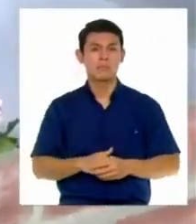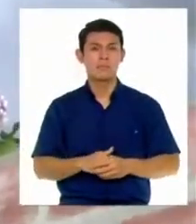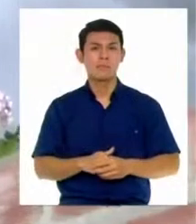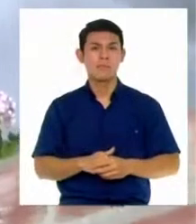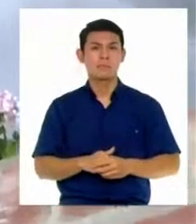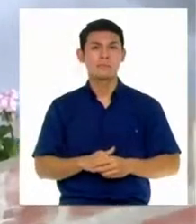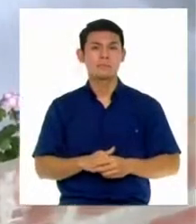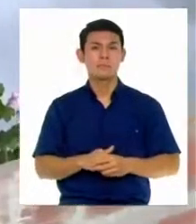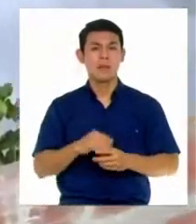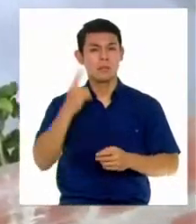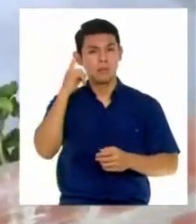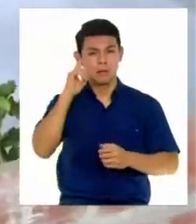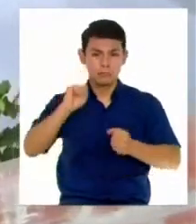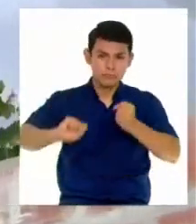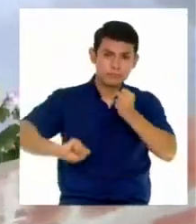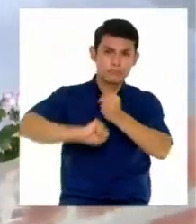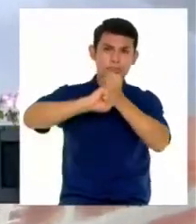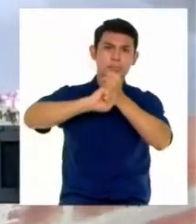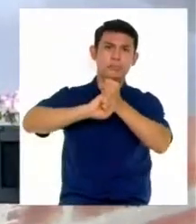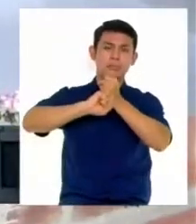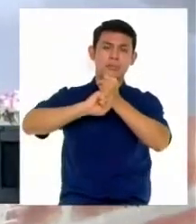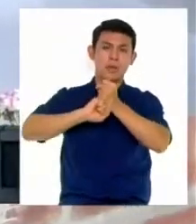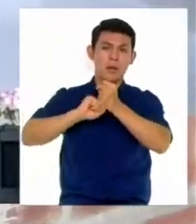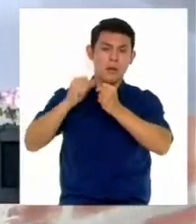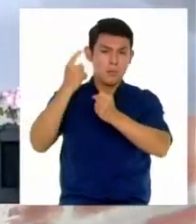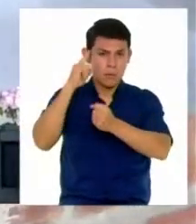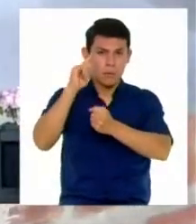por el respaldo, y también